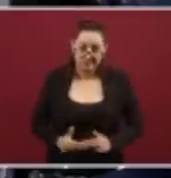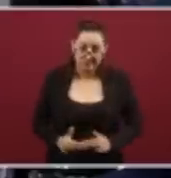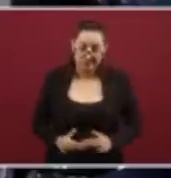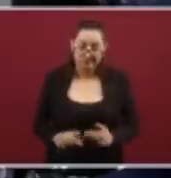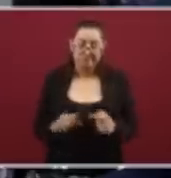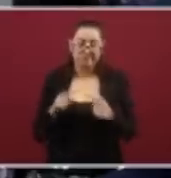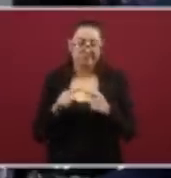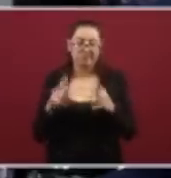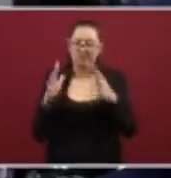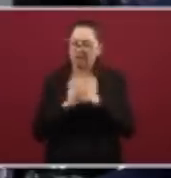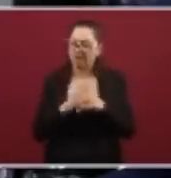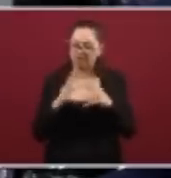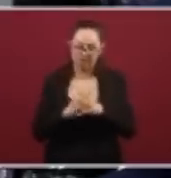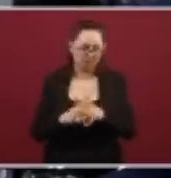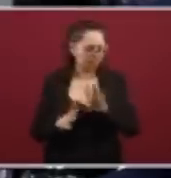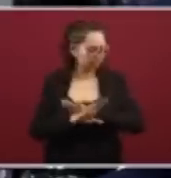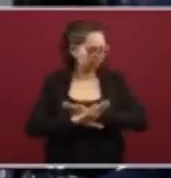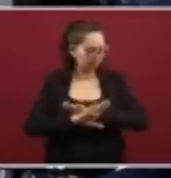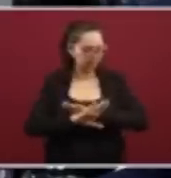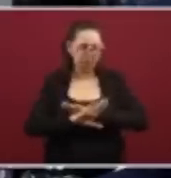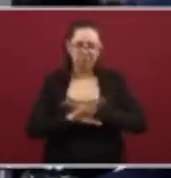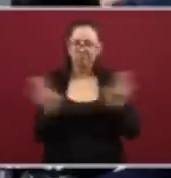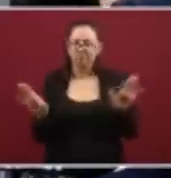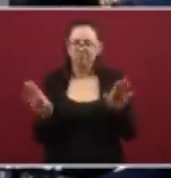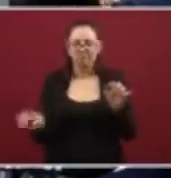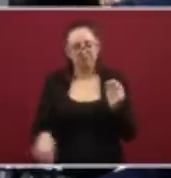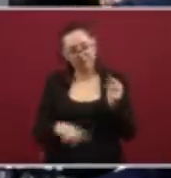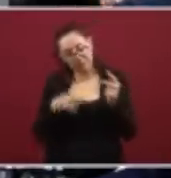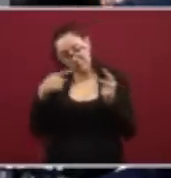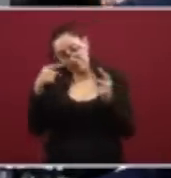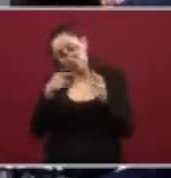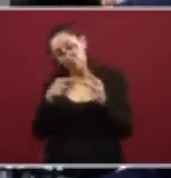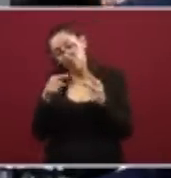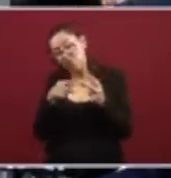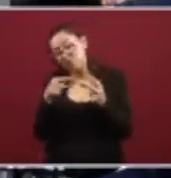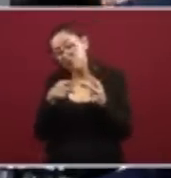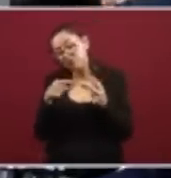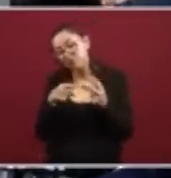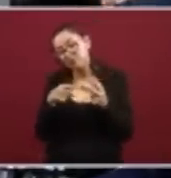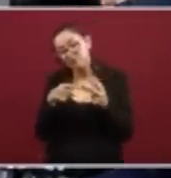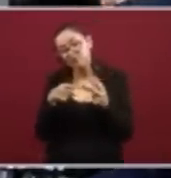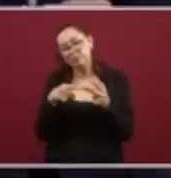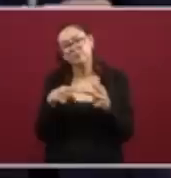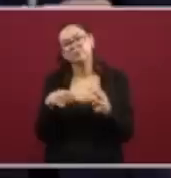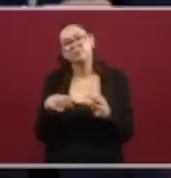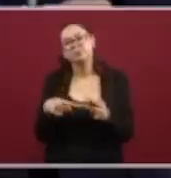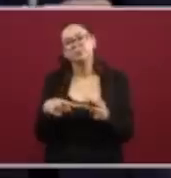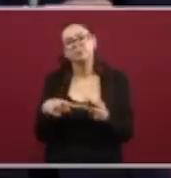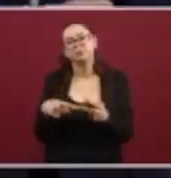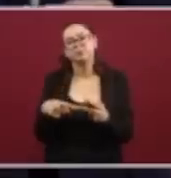la guerra no lo otro es que para